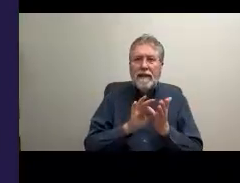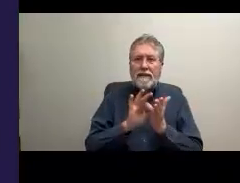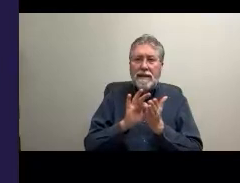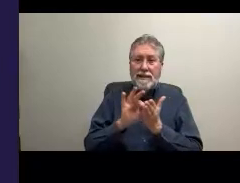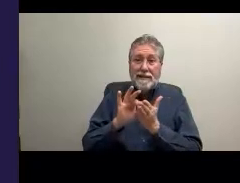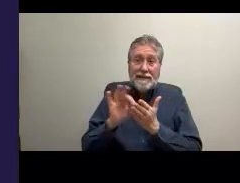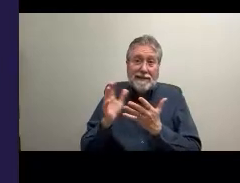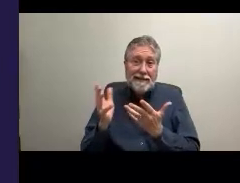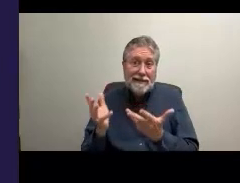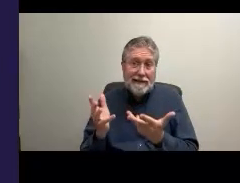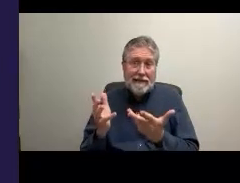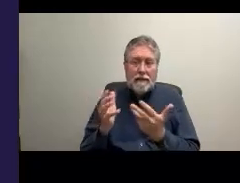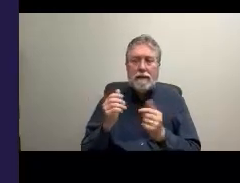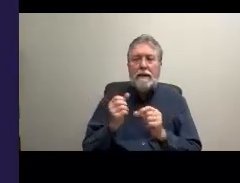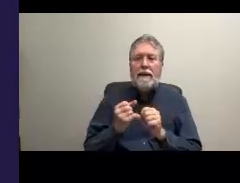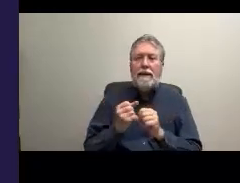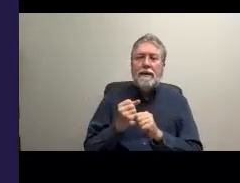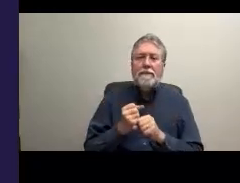año.